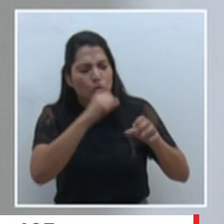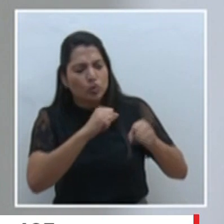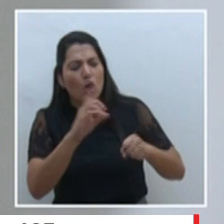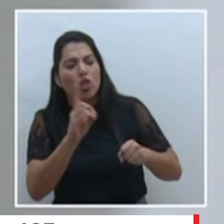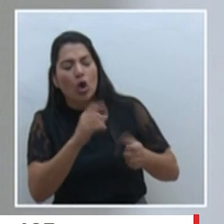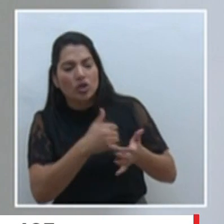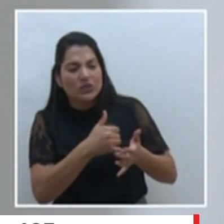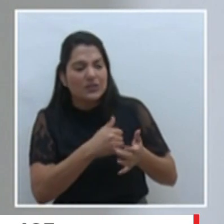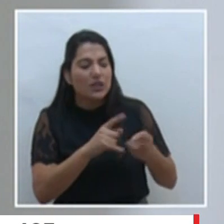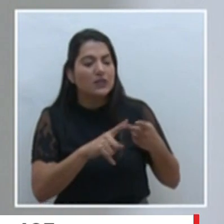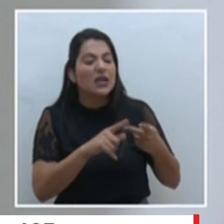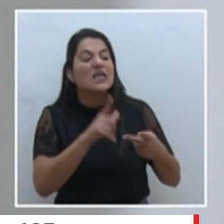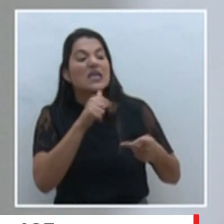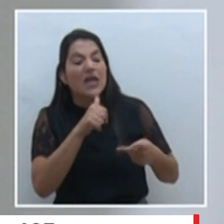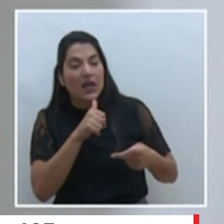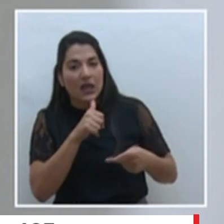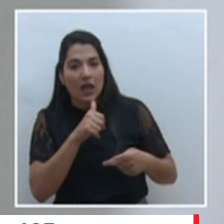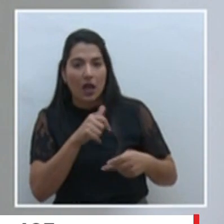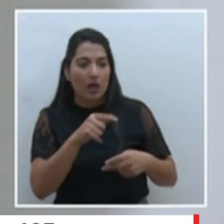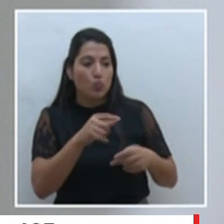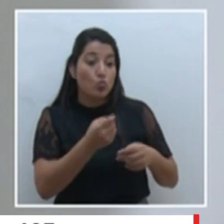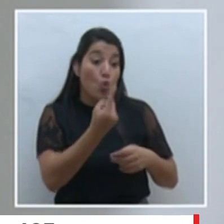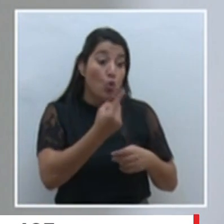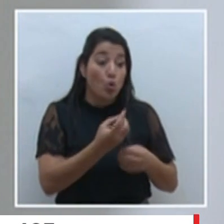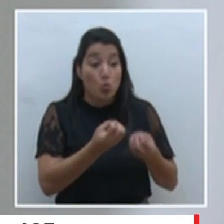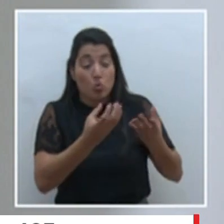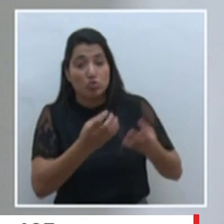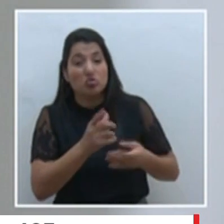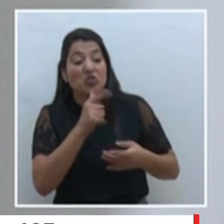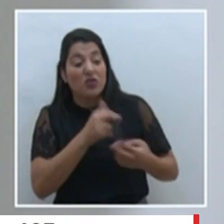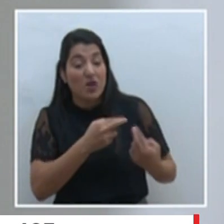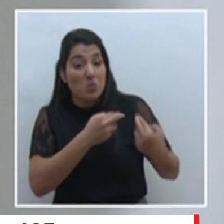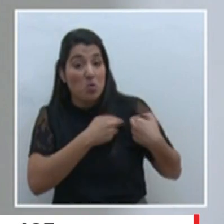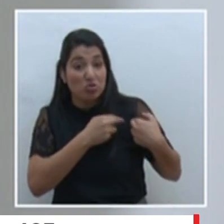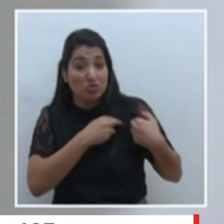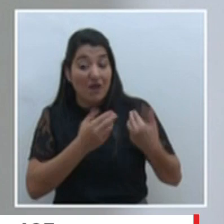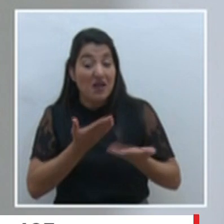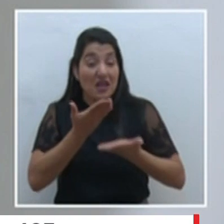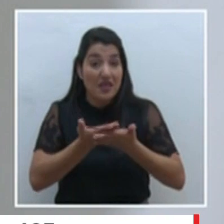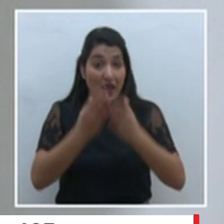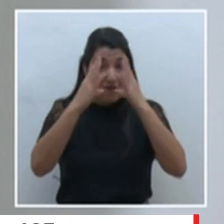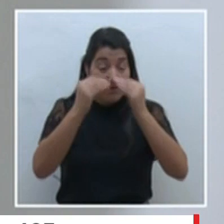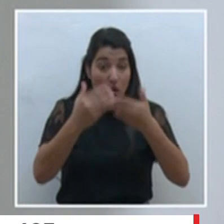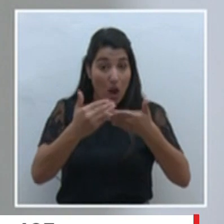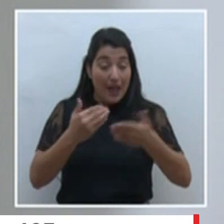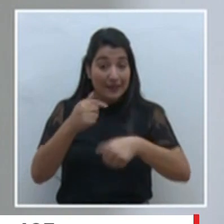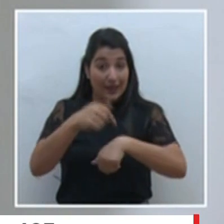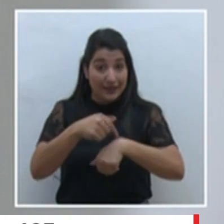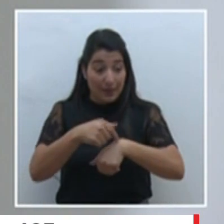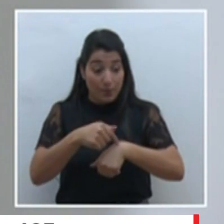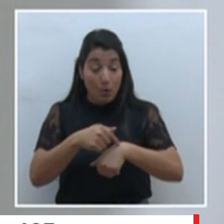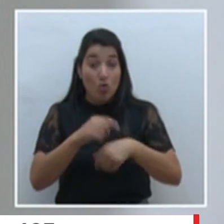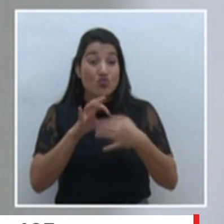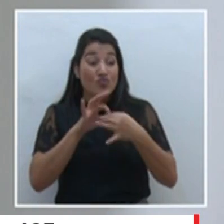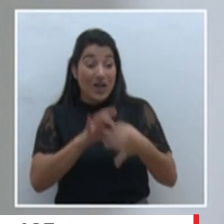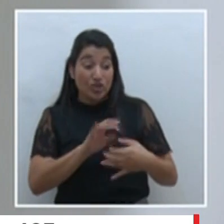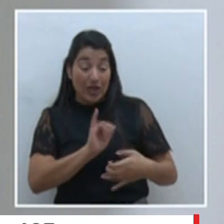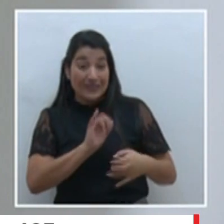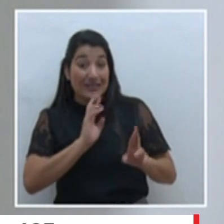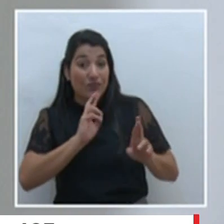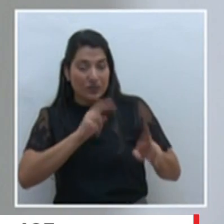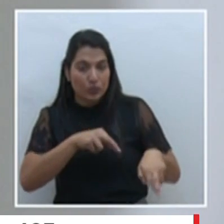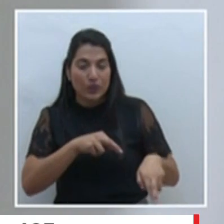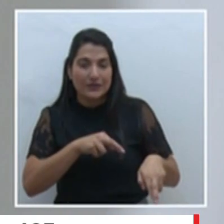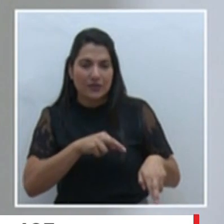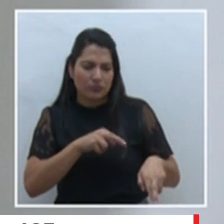son o los funcionarios que están prestándose para este tipo de conductas totalmente